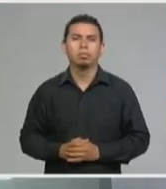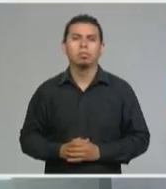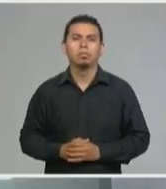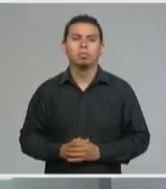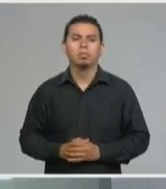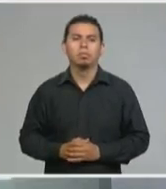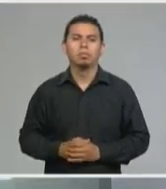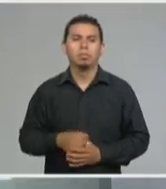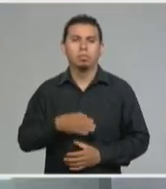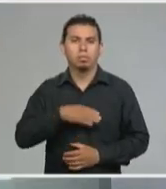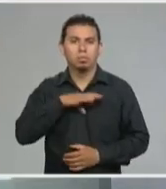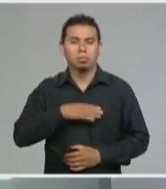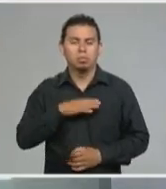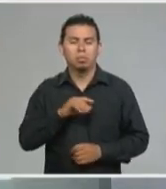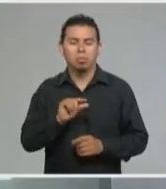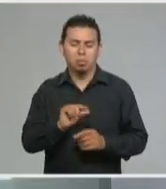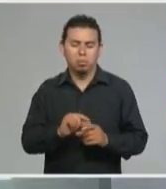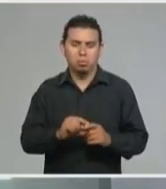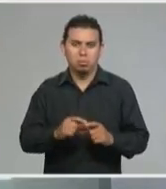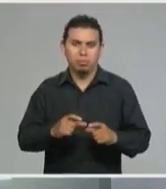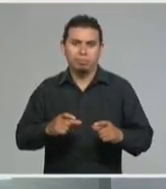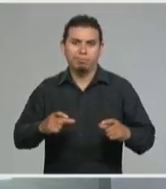que ha ido incrementando en frecuencia.